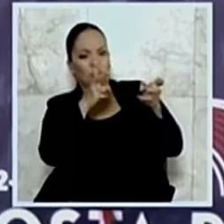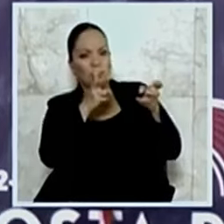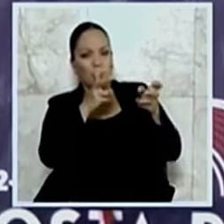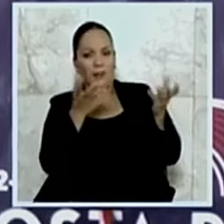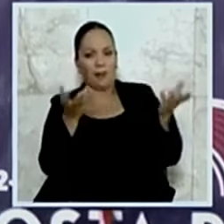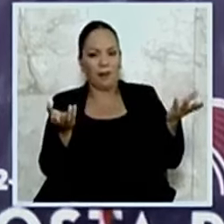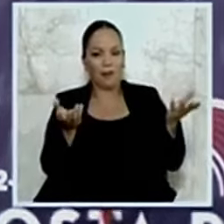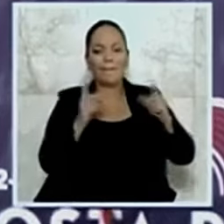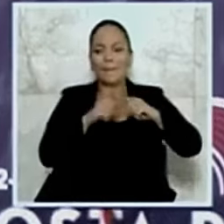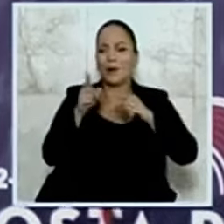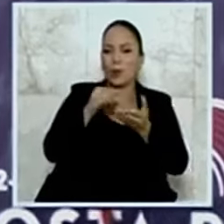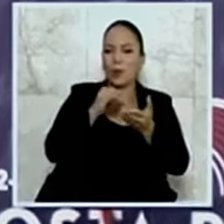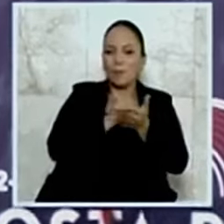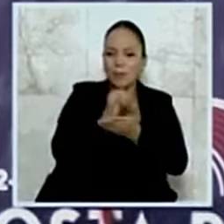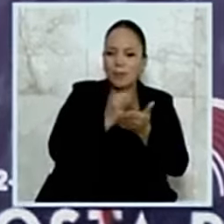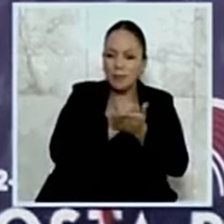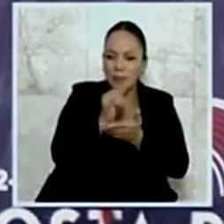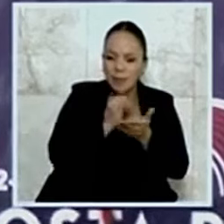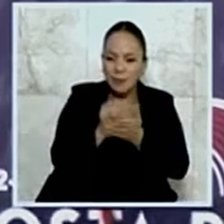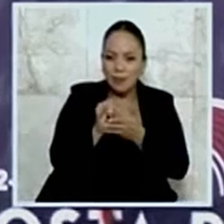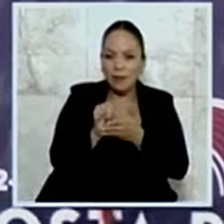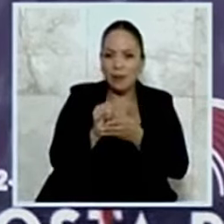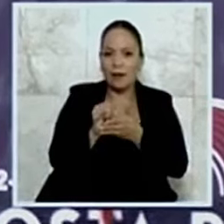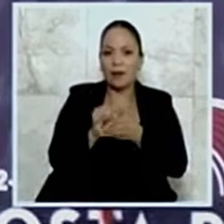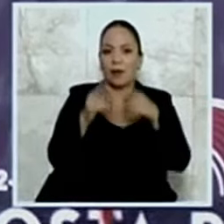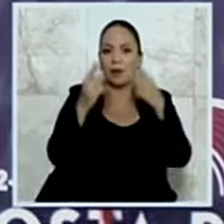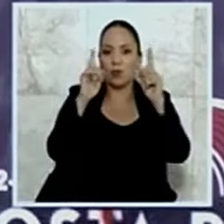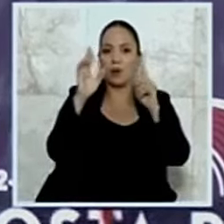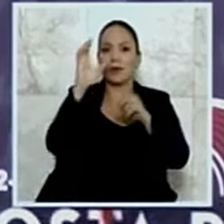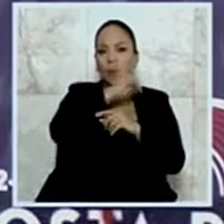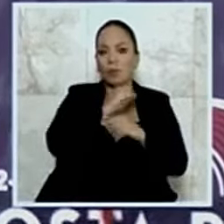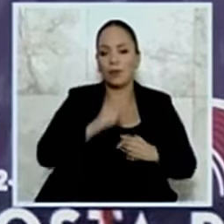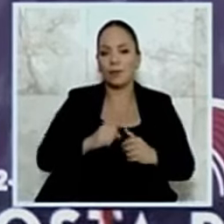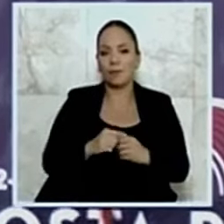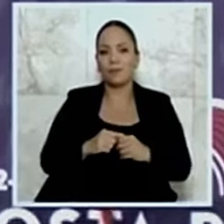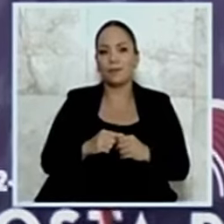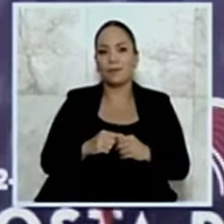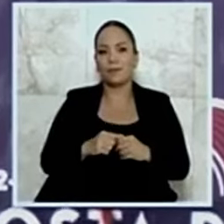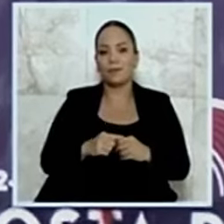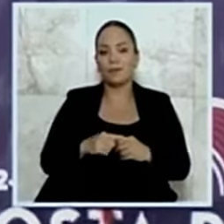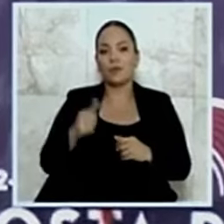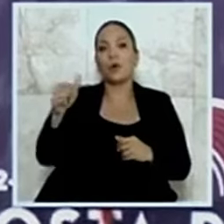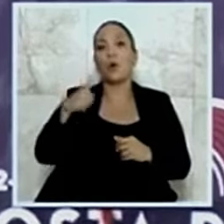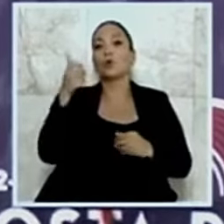nos visita y nos dice, yo no tengo nada que ver con eso, no puede ser cierto.